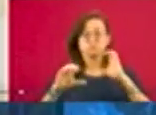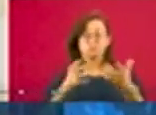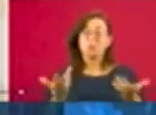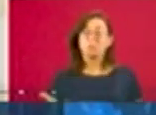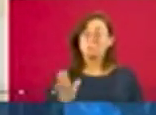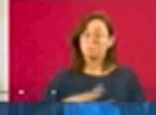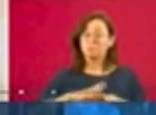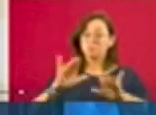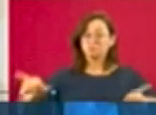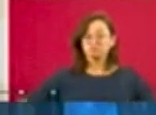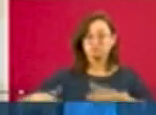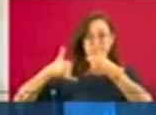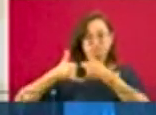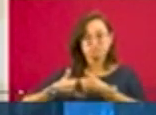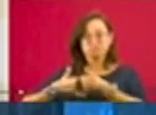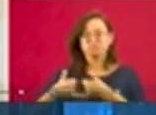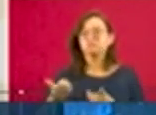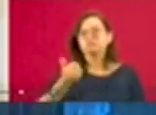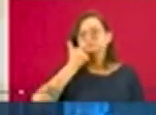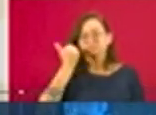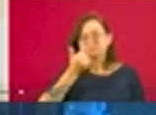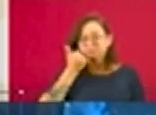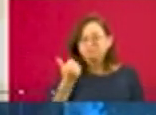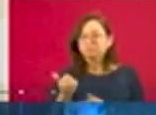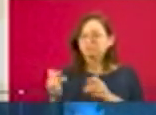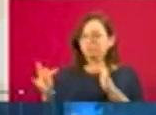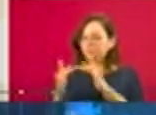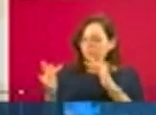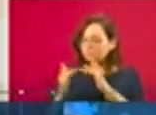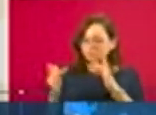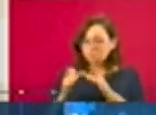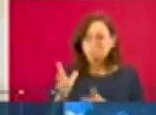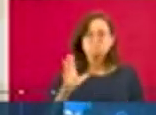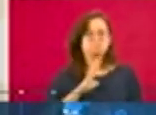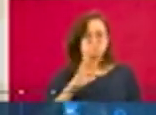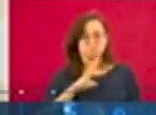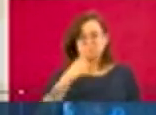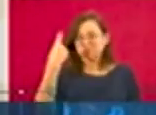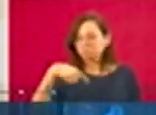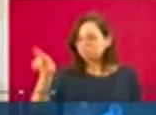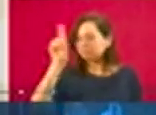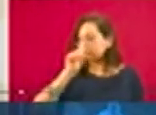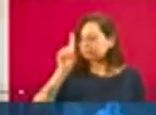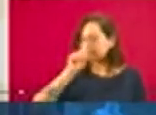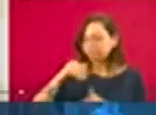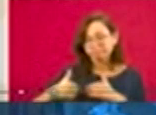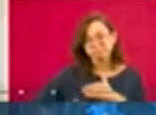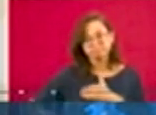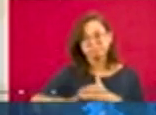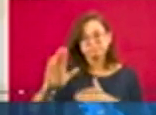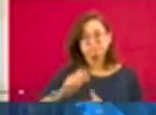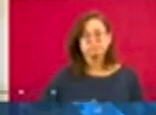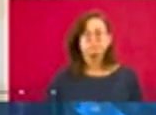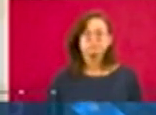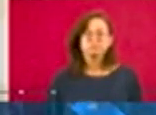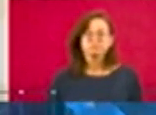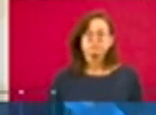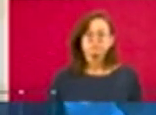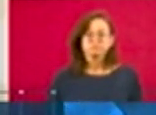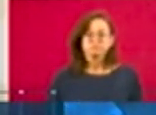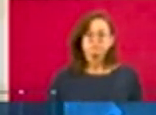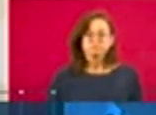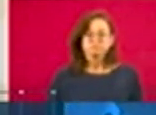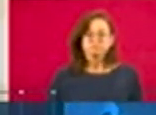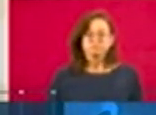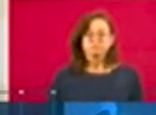3 semanas de evaluación diagnóstica personalizada. Cada niño va a ser evaluado por sus maestros para saber cómo